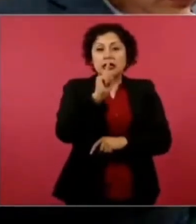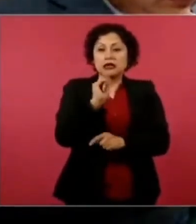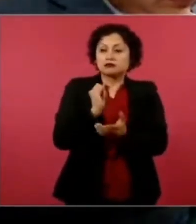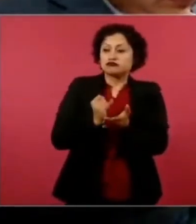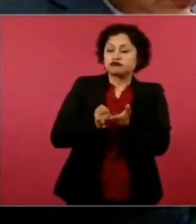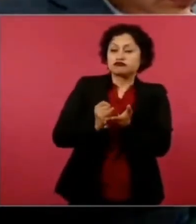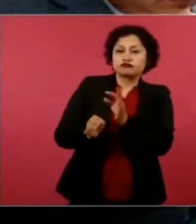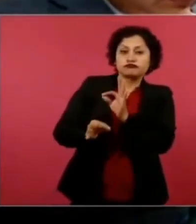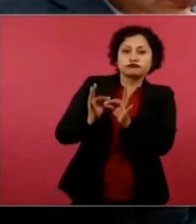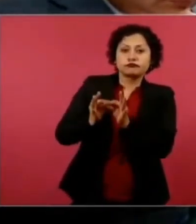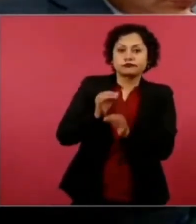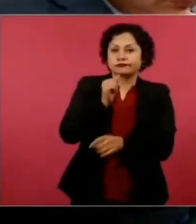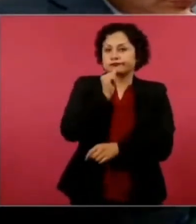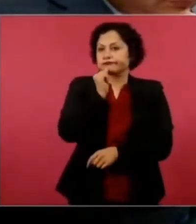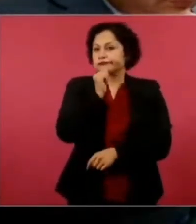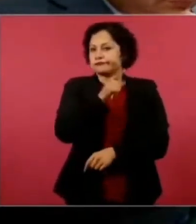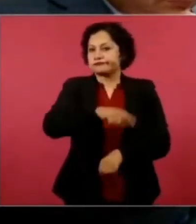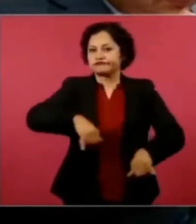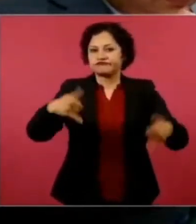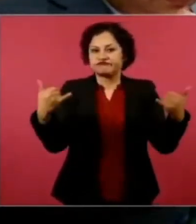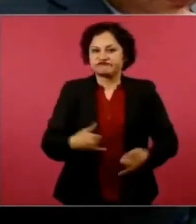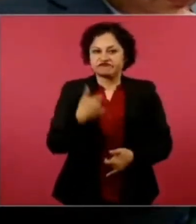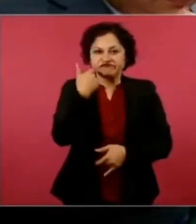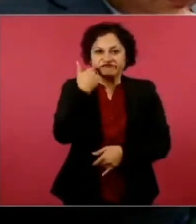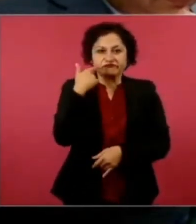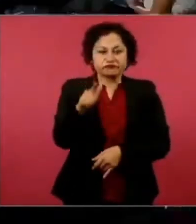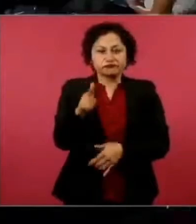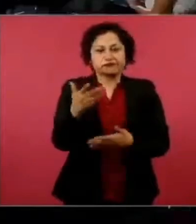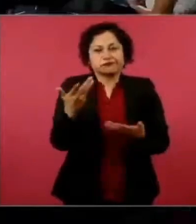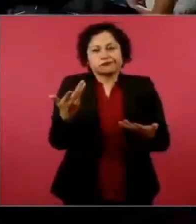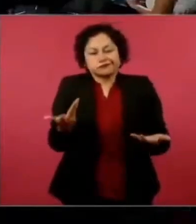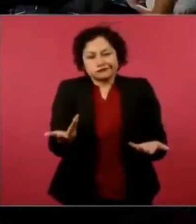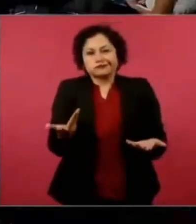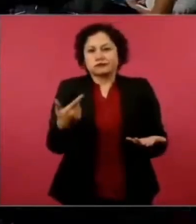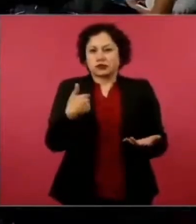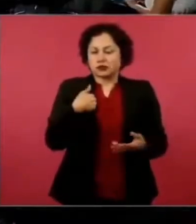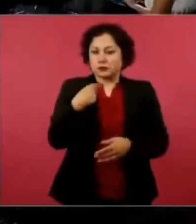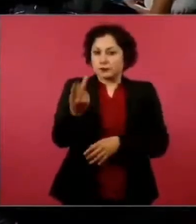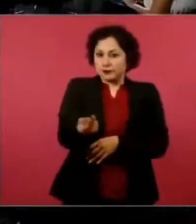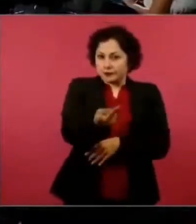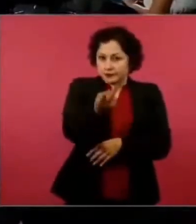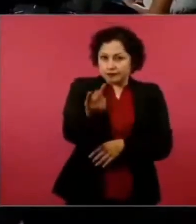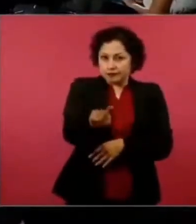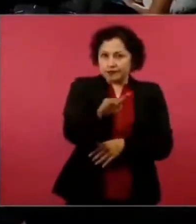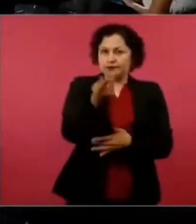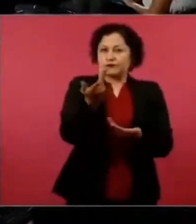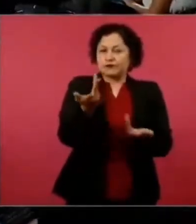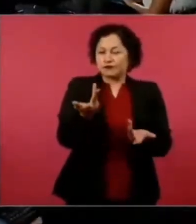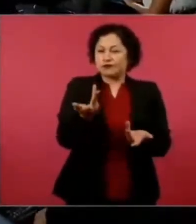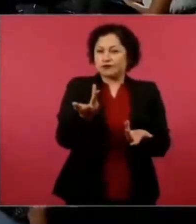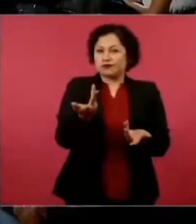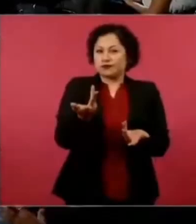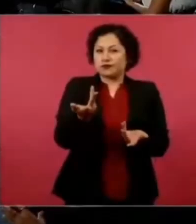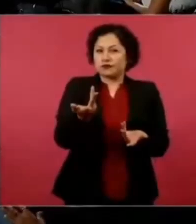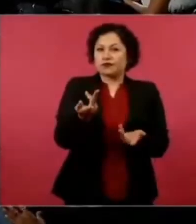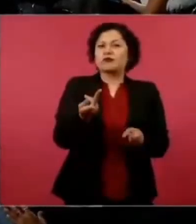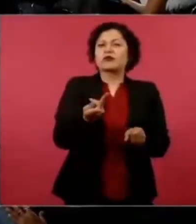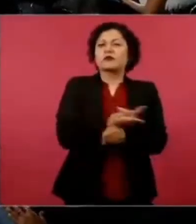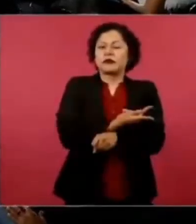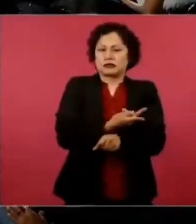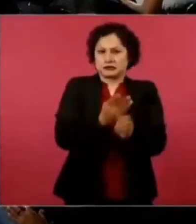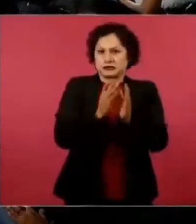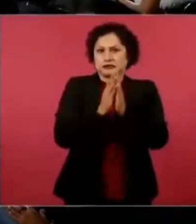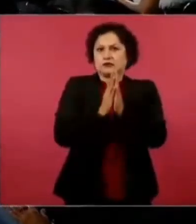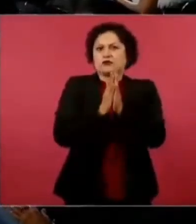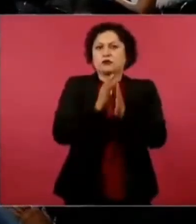con sus obligaciones. Y la pregunta va encaminada precisamente a que se nos puede hacer un corte de